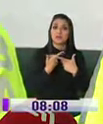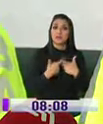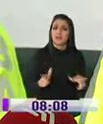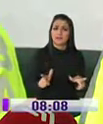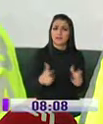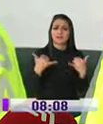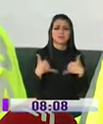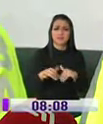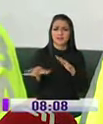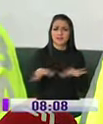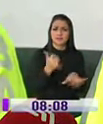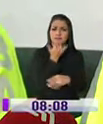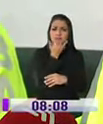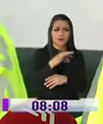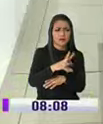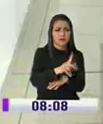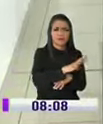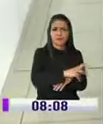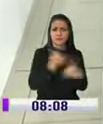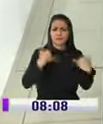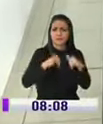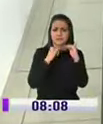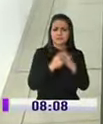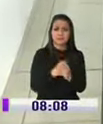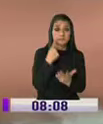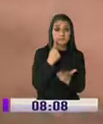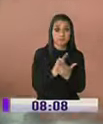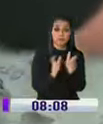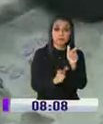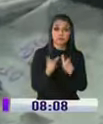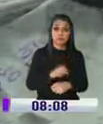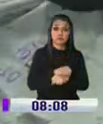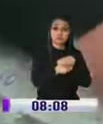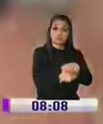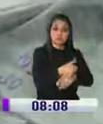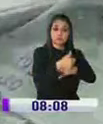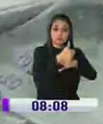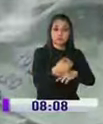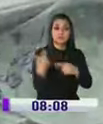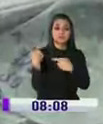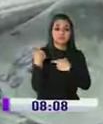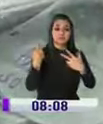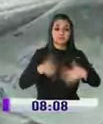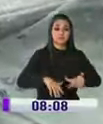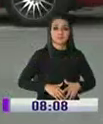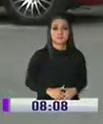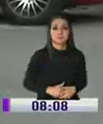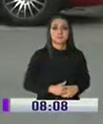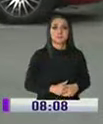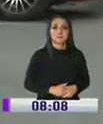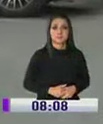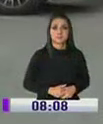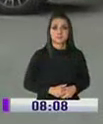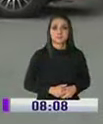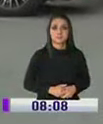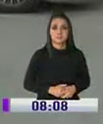de acciones ilícitas. Las pruebas y los detenidos fueron puestos a órdenes de las autoridades competentes. En Quito,